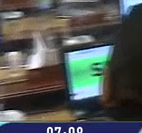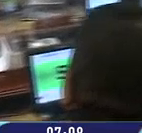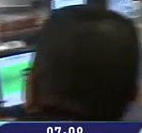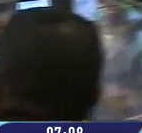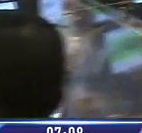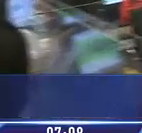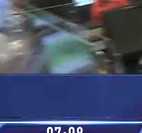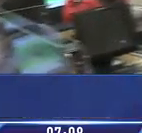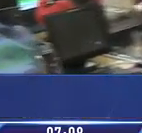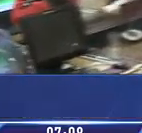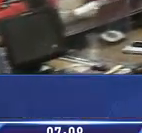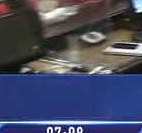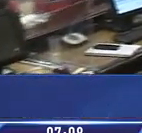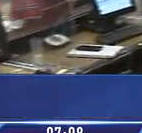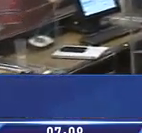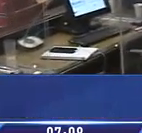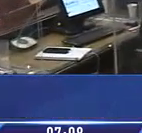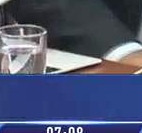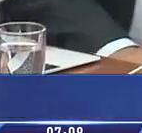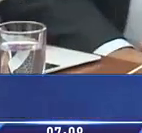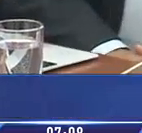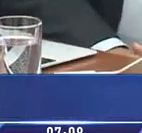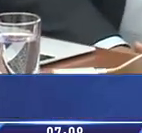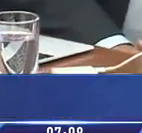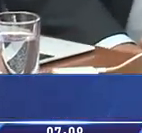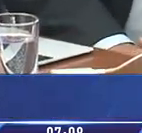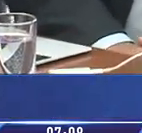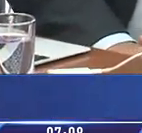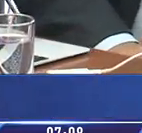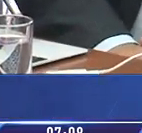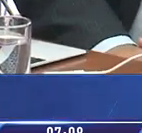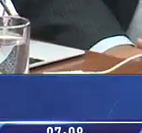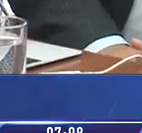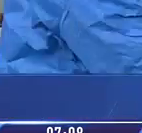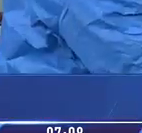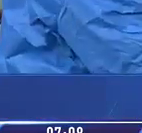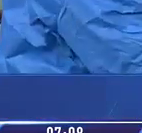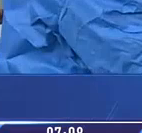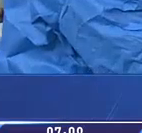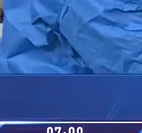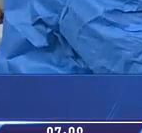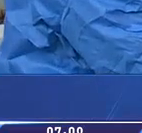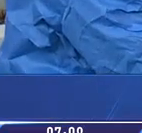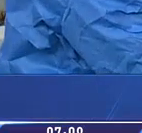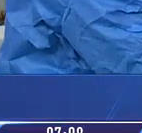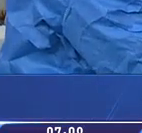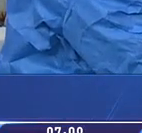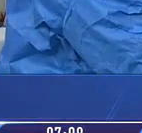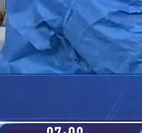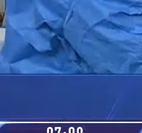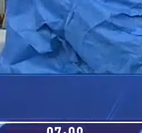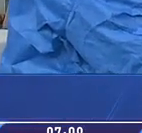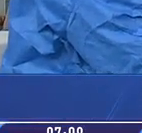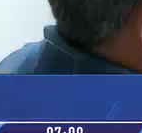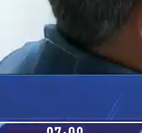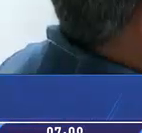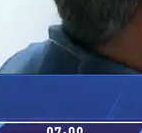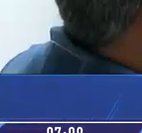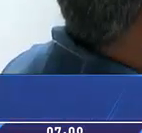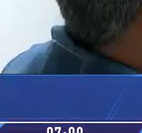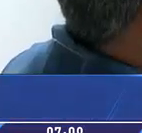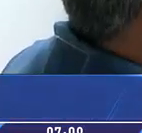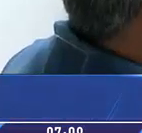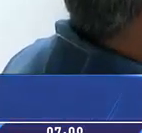Nacional debatirá la Ley de Gestión de Emergencia Sanitaria por COVID-19. Los detalles de esta y otras noticias al golpe.